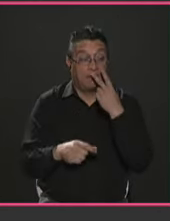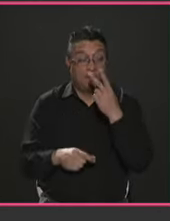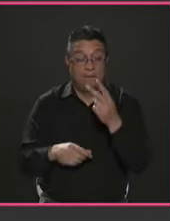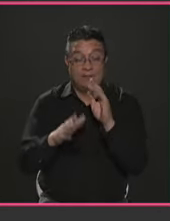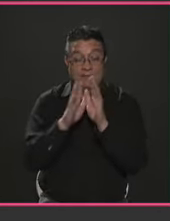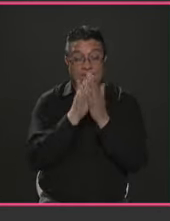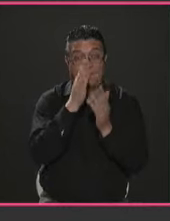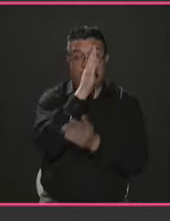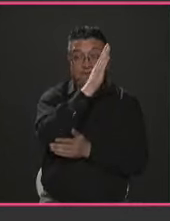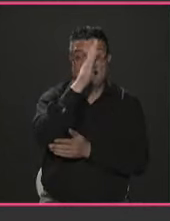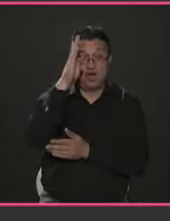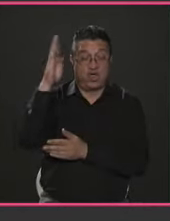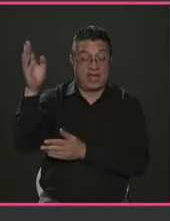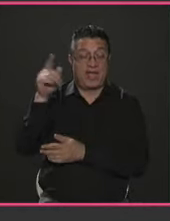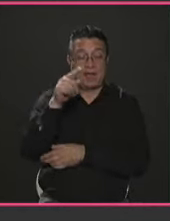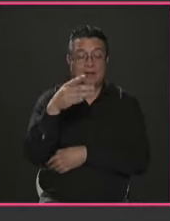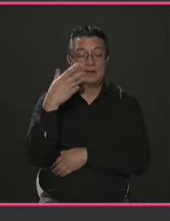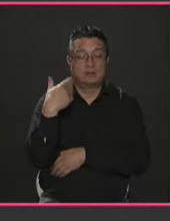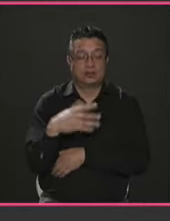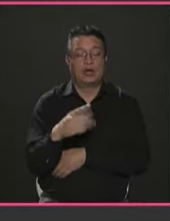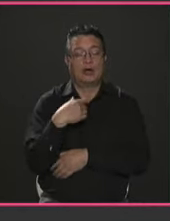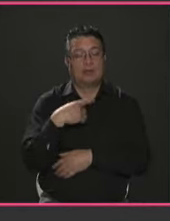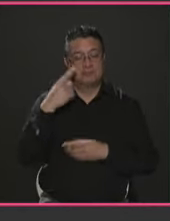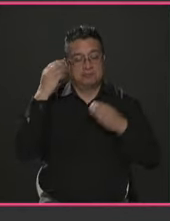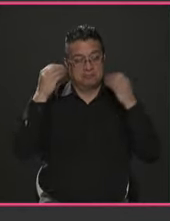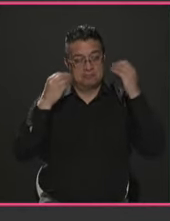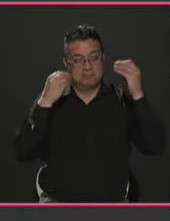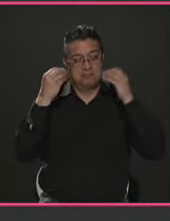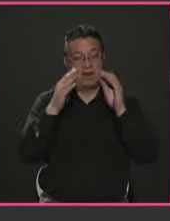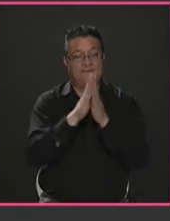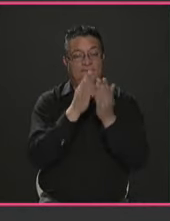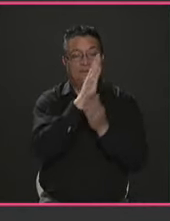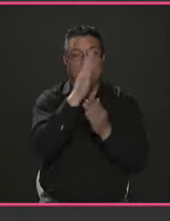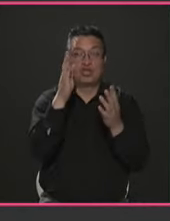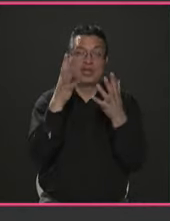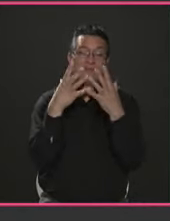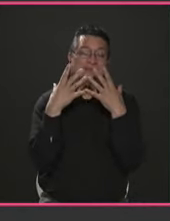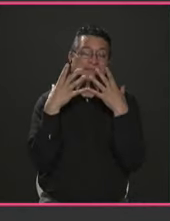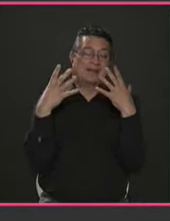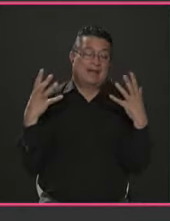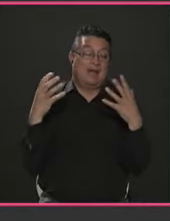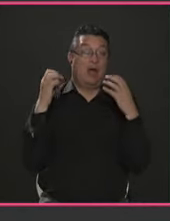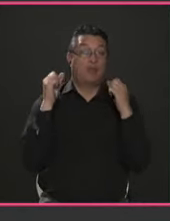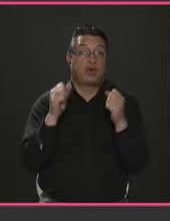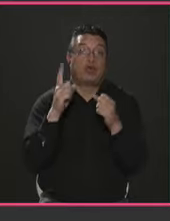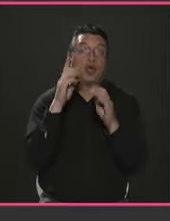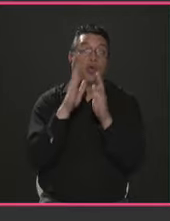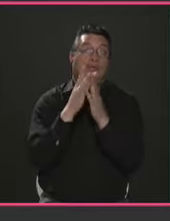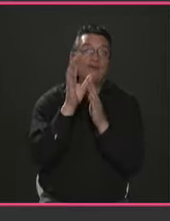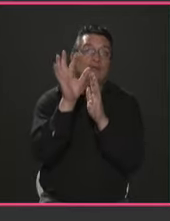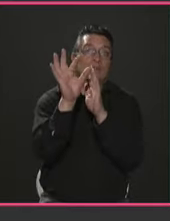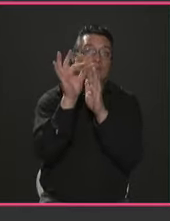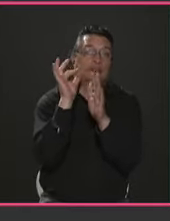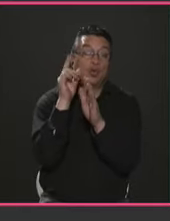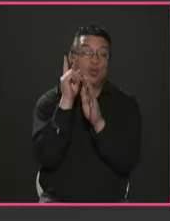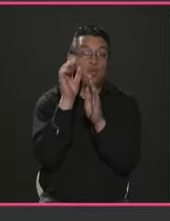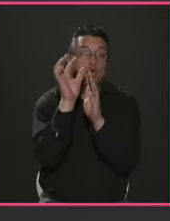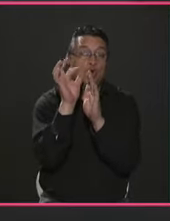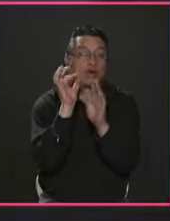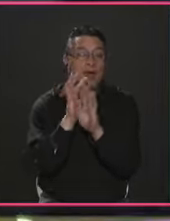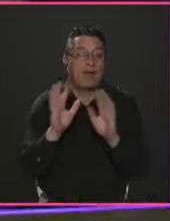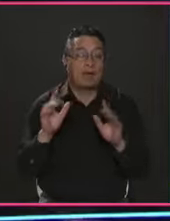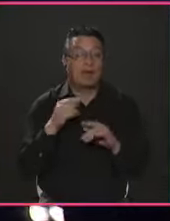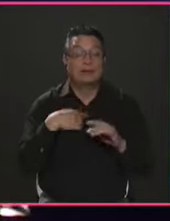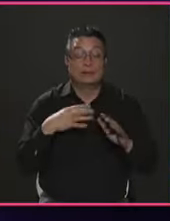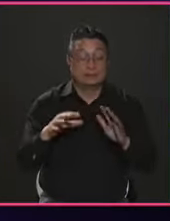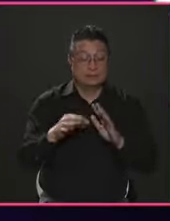bibliotecas como dije mi ejemplo pensemos que son como bibliotecas gigantescas donde podemos sacar un solo libro un solo anticuerpo lo que